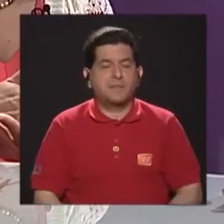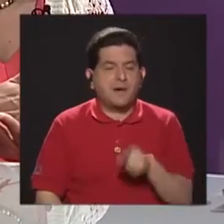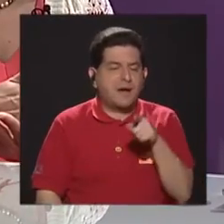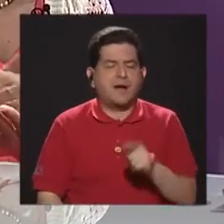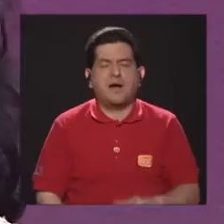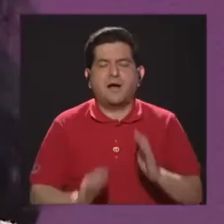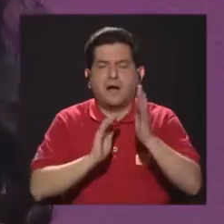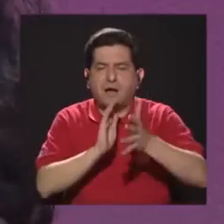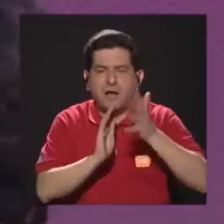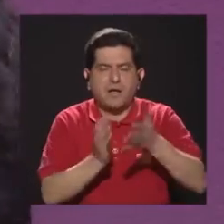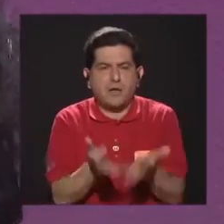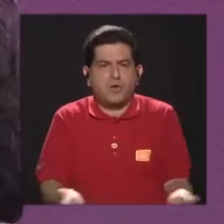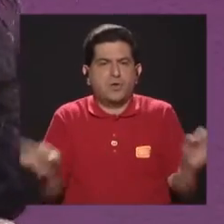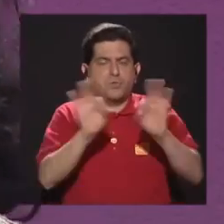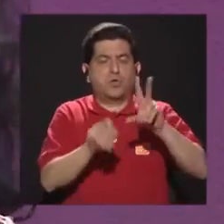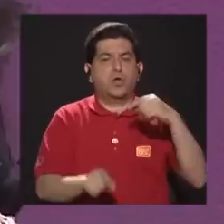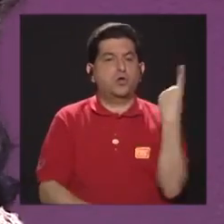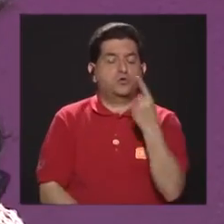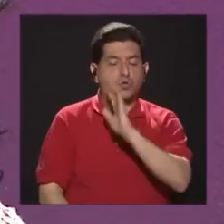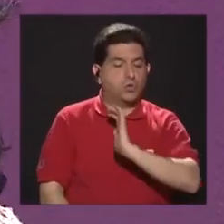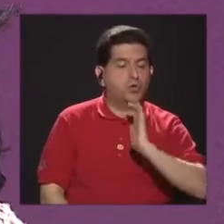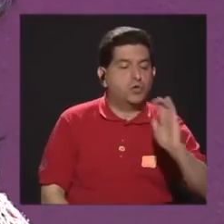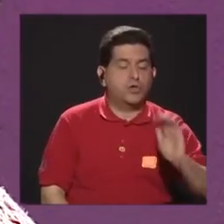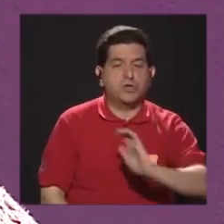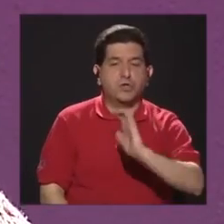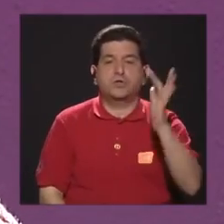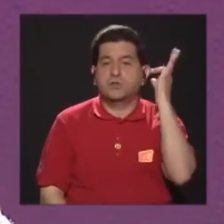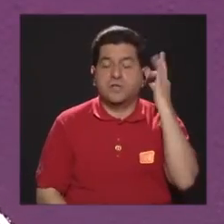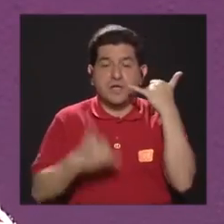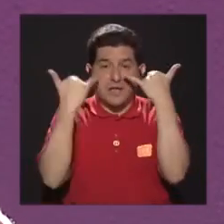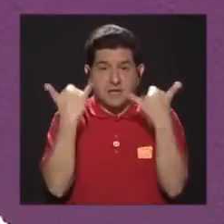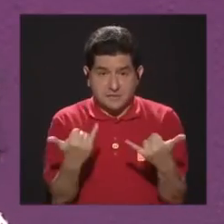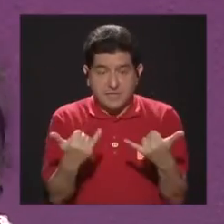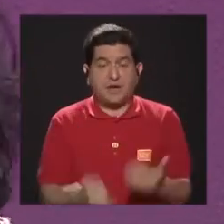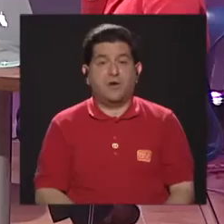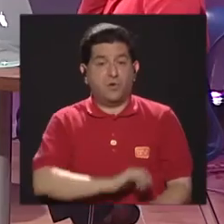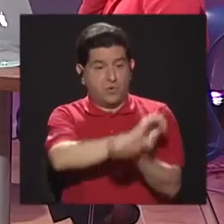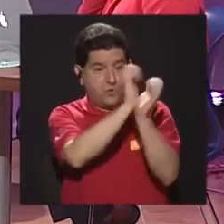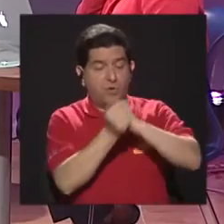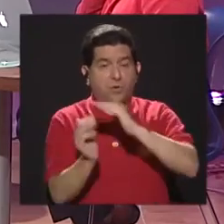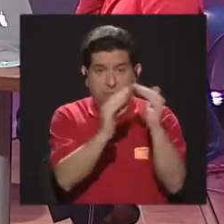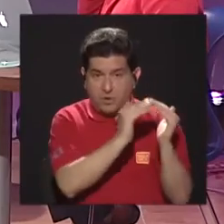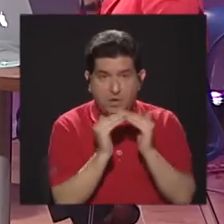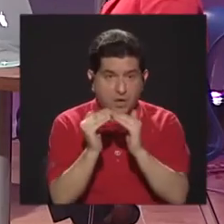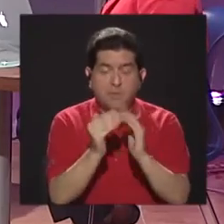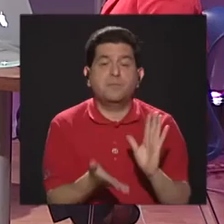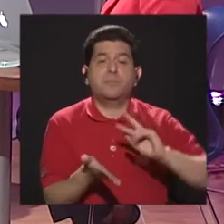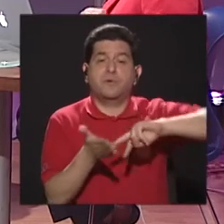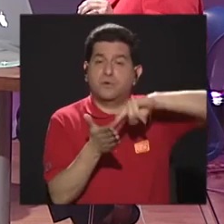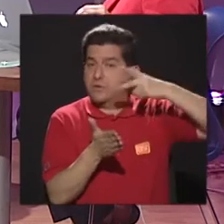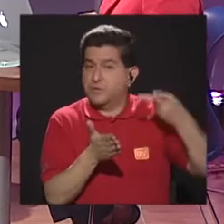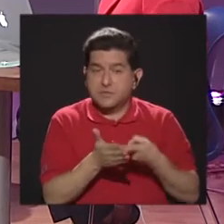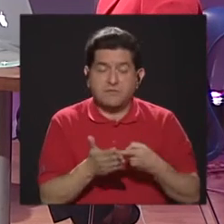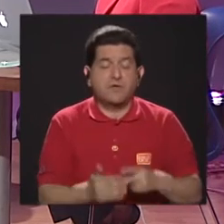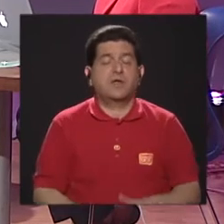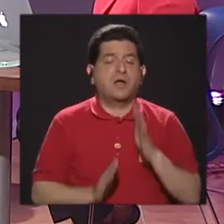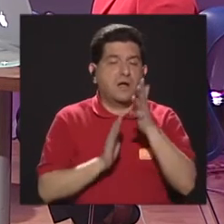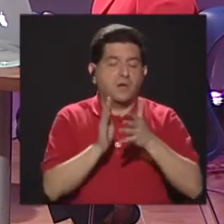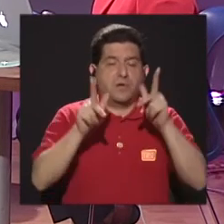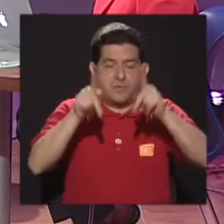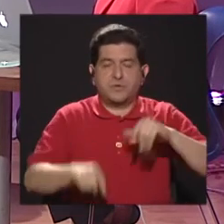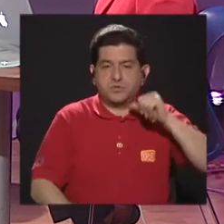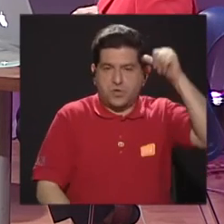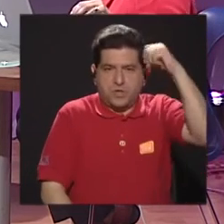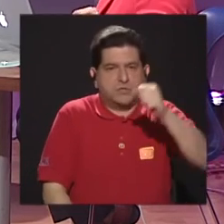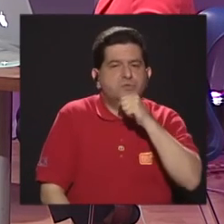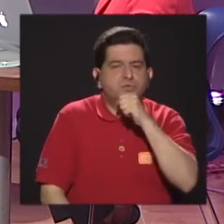sumamente importante, porque no solo es cuidado de niños y niñas, también ahora estamos con un cambio demográfico y también implica el cuidado de las personas